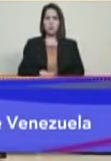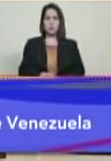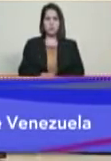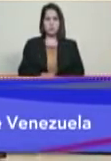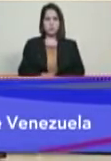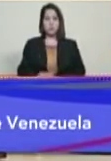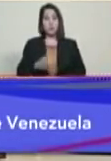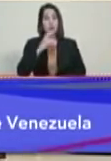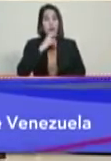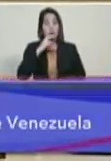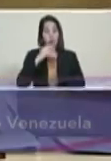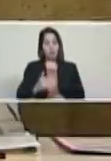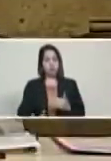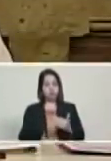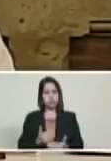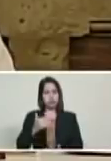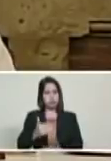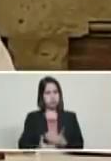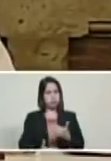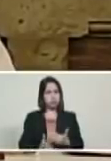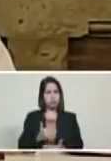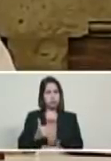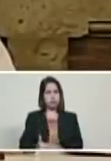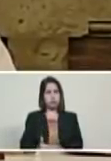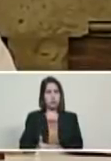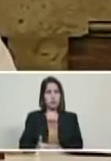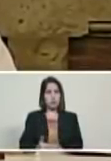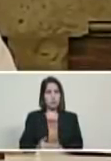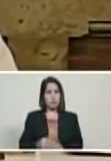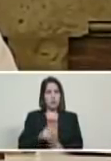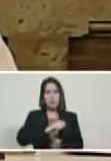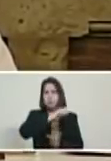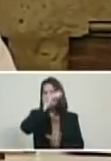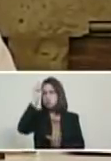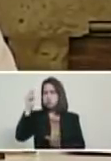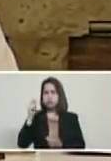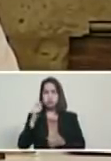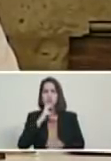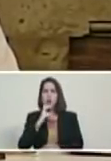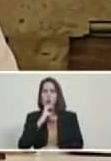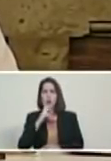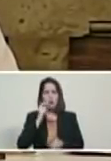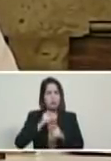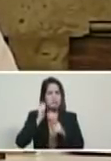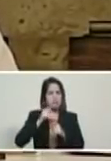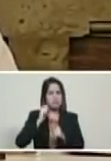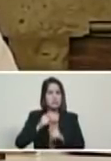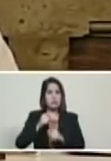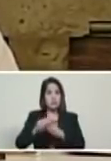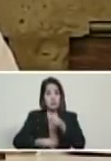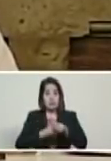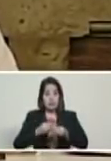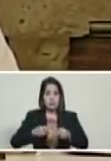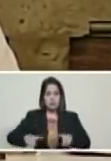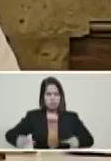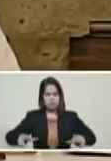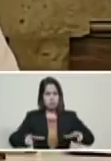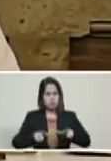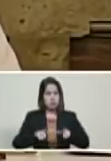El oro avanza, avanza el arco minero del Orinoco, ¿no?